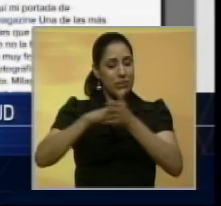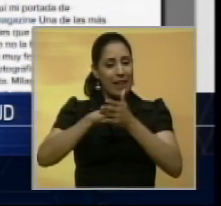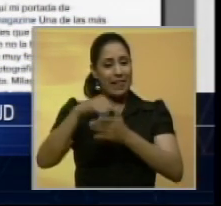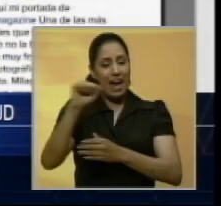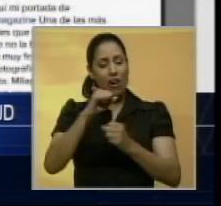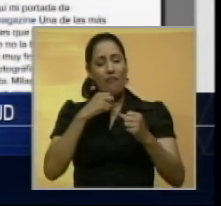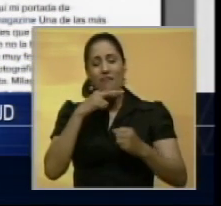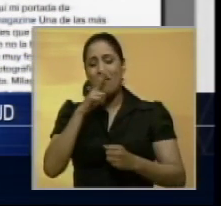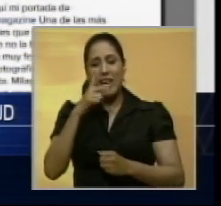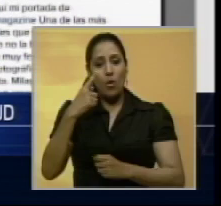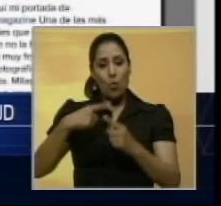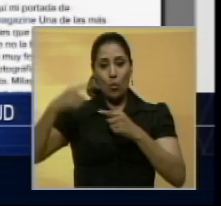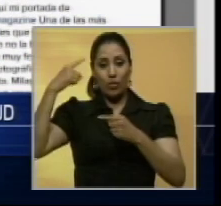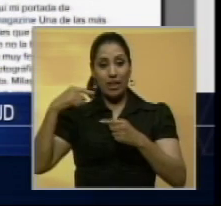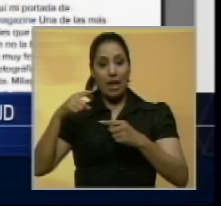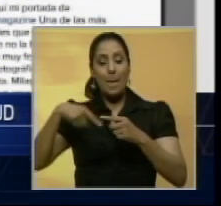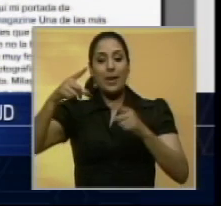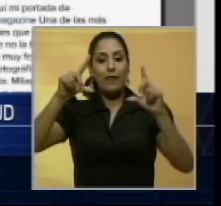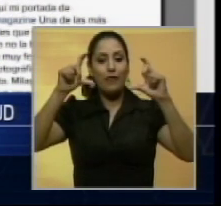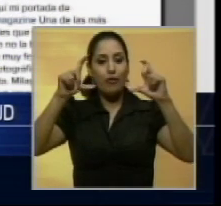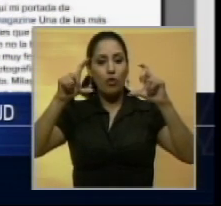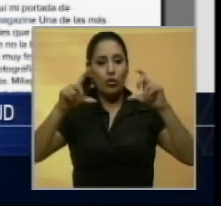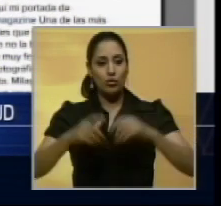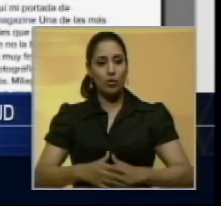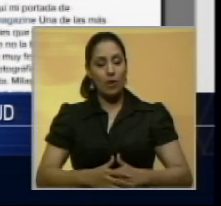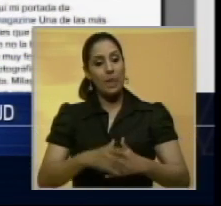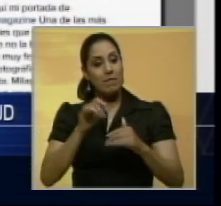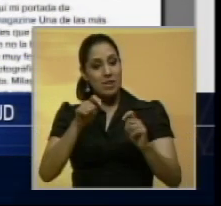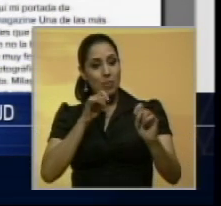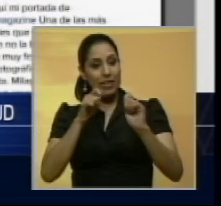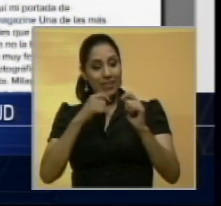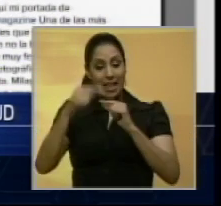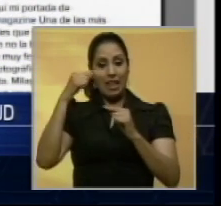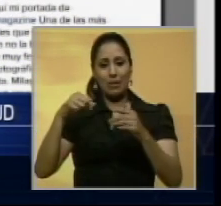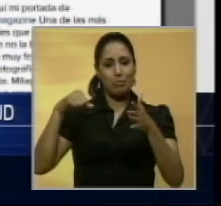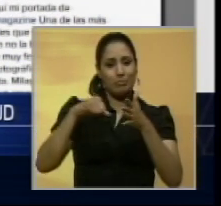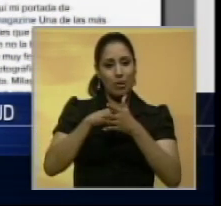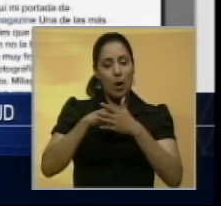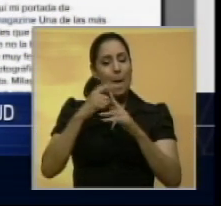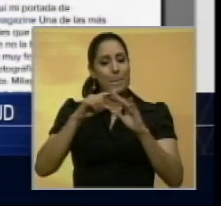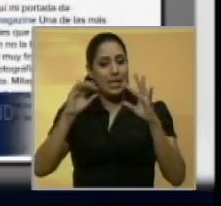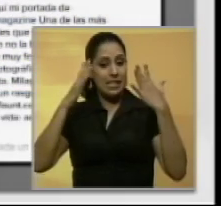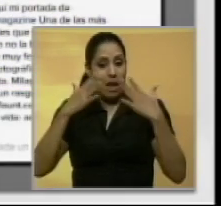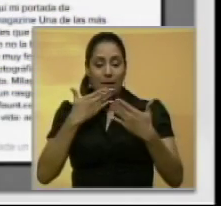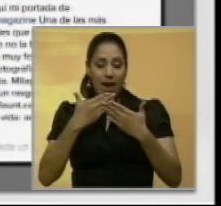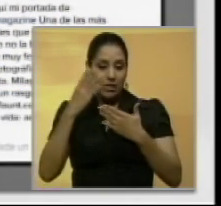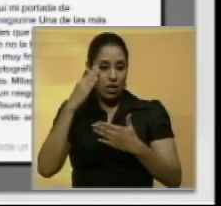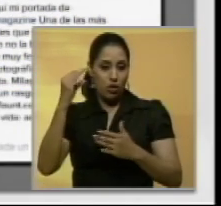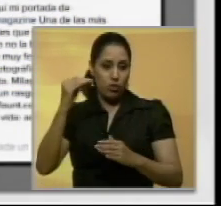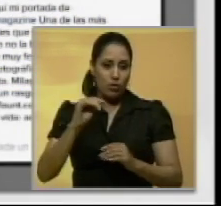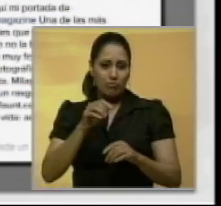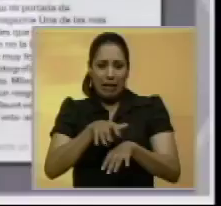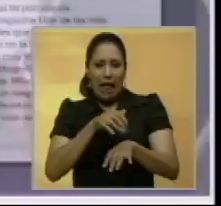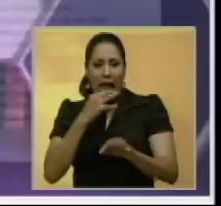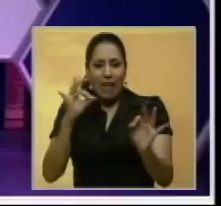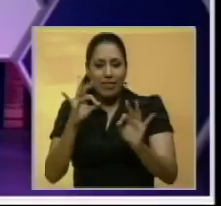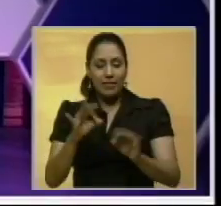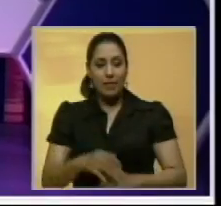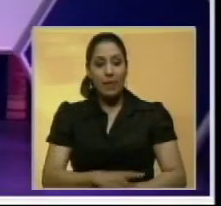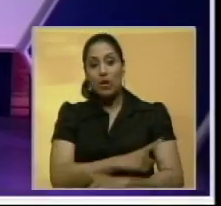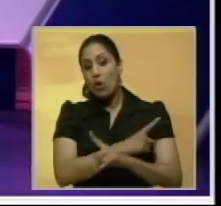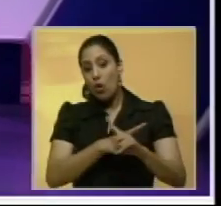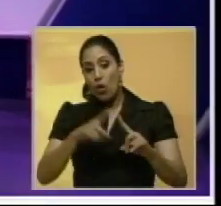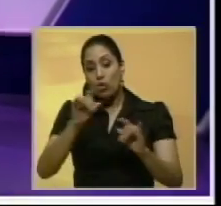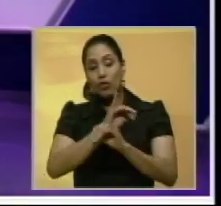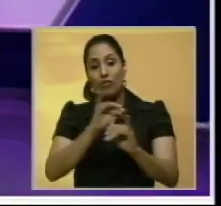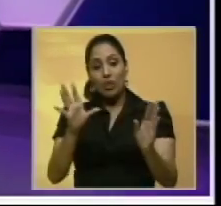carro muy feo el día anterior a la sesión fotográfica, el mismo día de la entrevista. Milagrosamente no me pasó nada ni un rasguño. Amigos, de esta